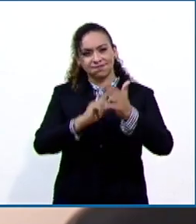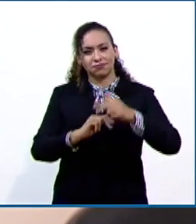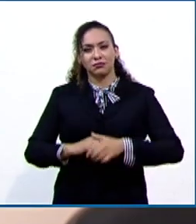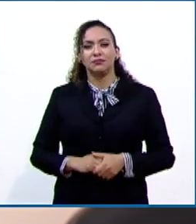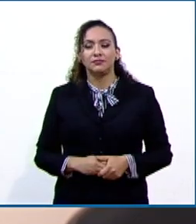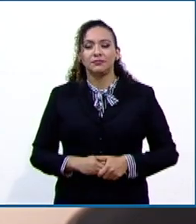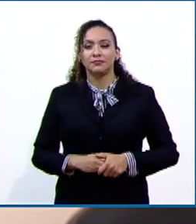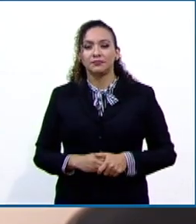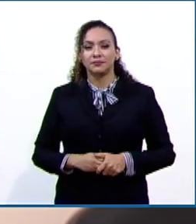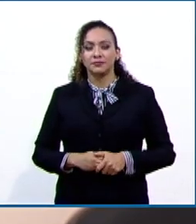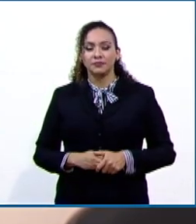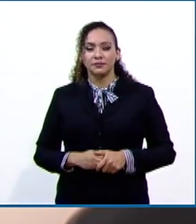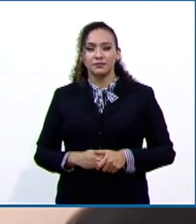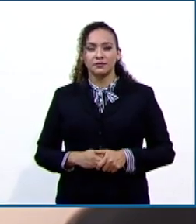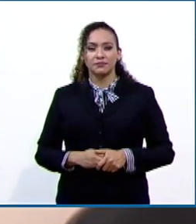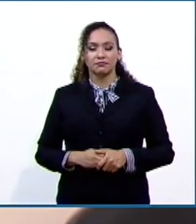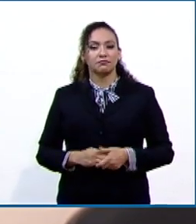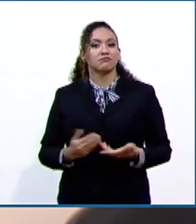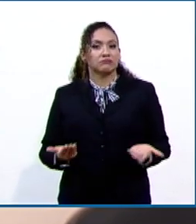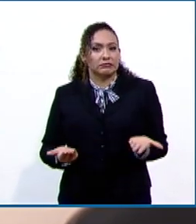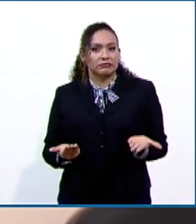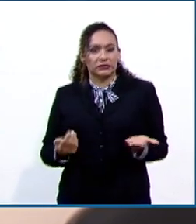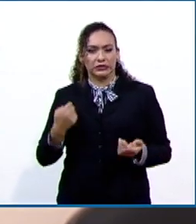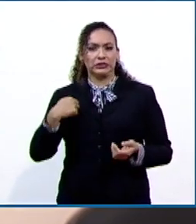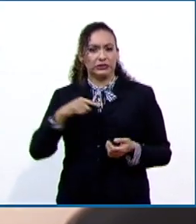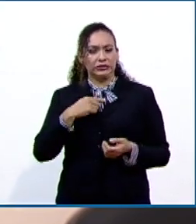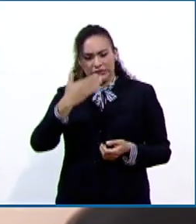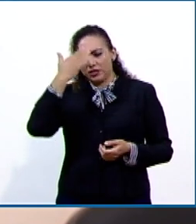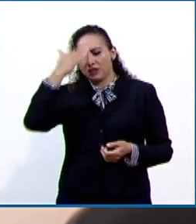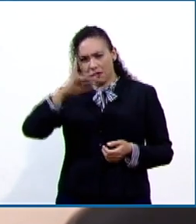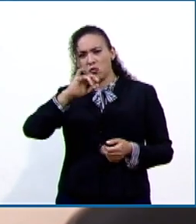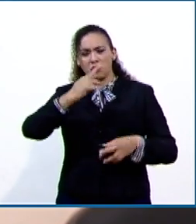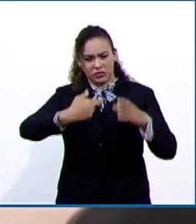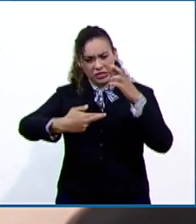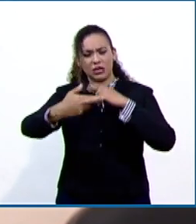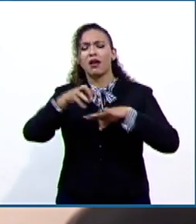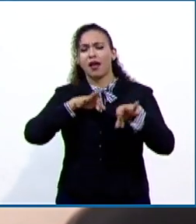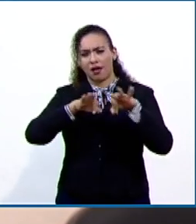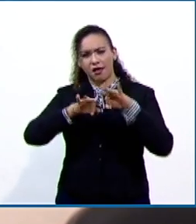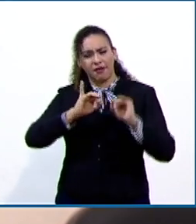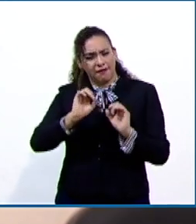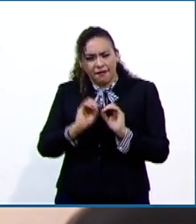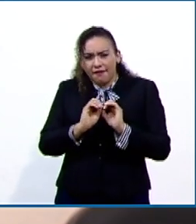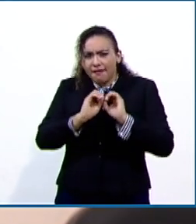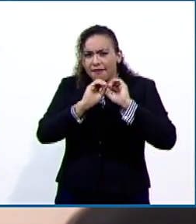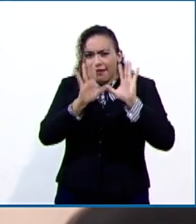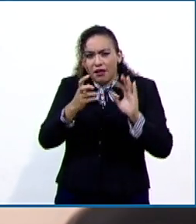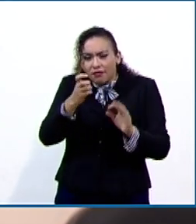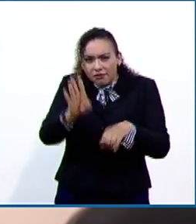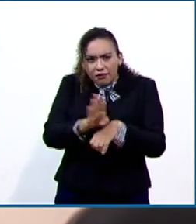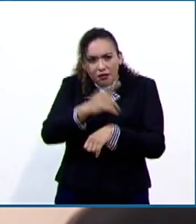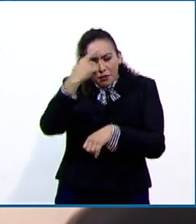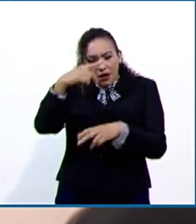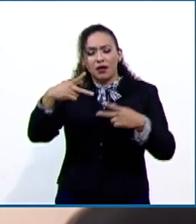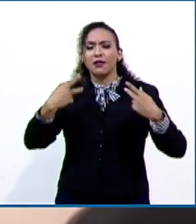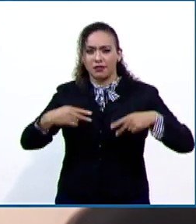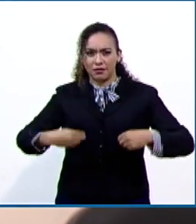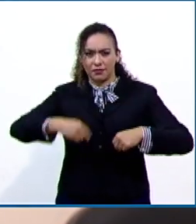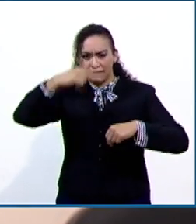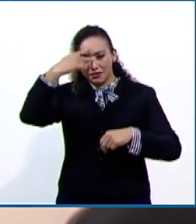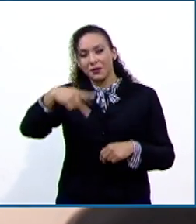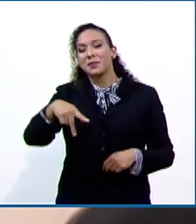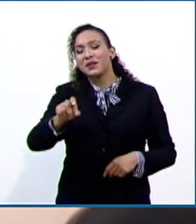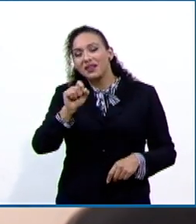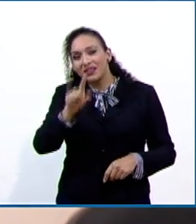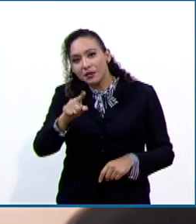todos ciertos que eventualmente tenemos que volver a una normalidad por el bien del propio país, pero también por el bien